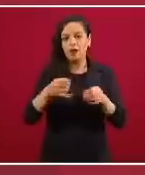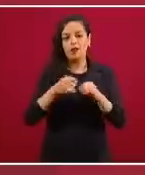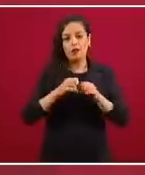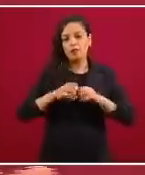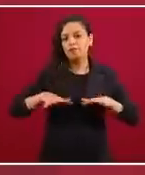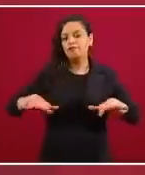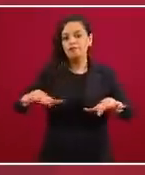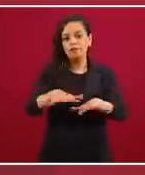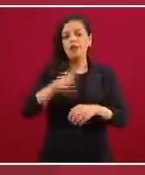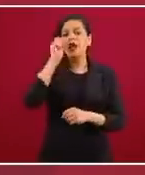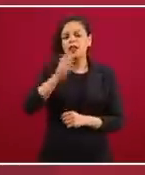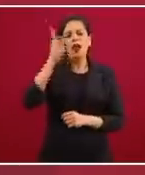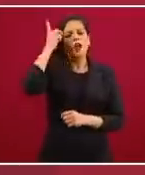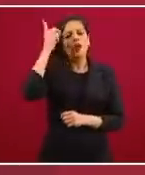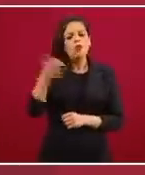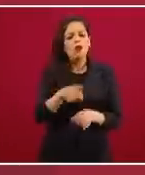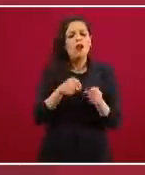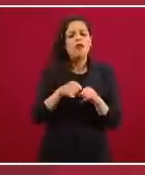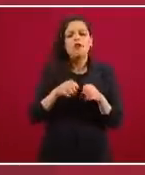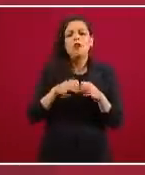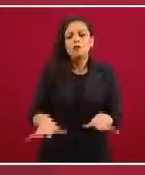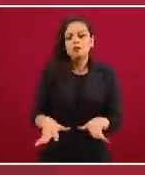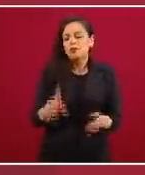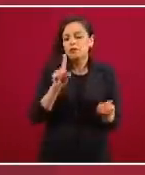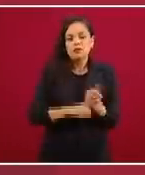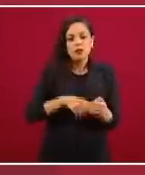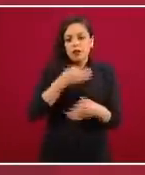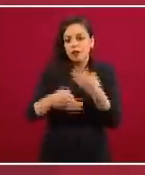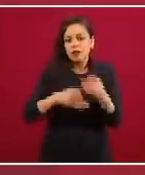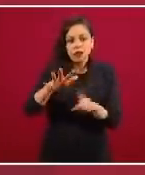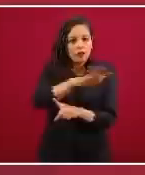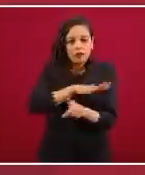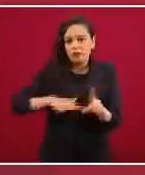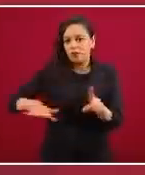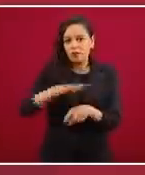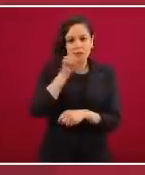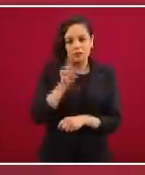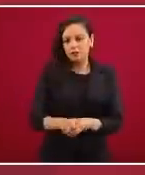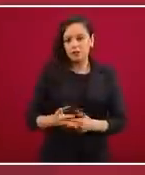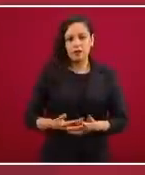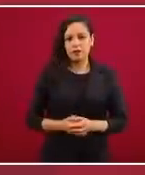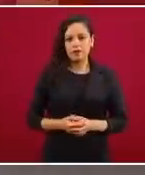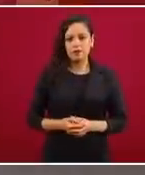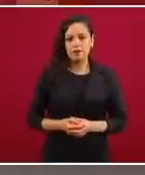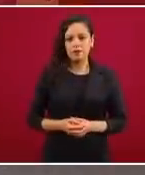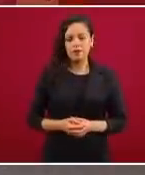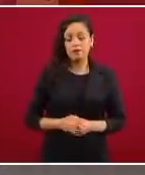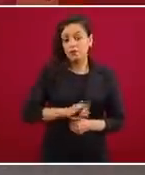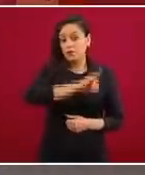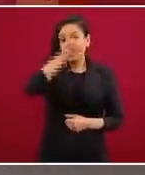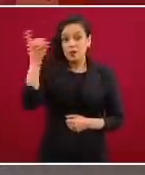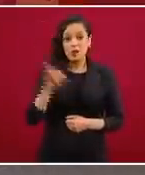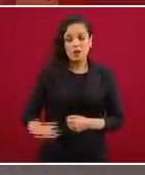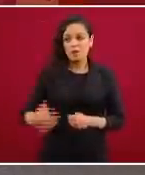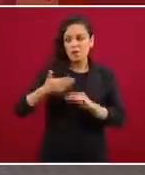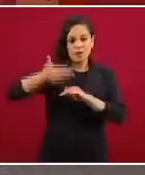Todos, todos. Por esa razón, y esto es en cierta manera histórico, no había ocurrido en toda la